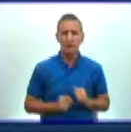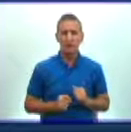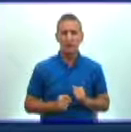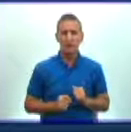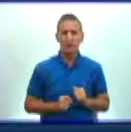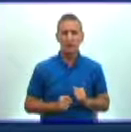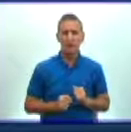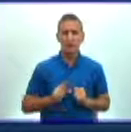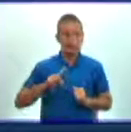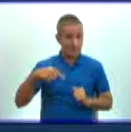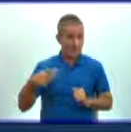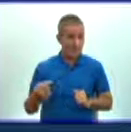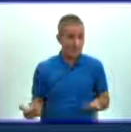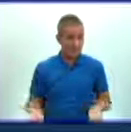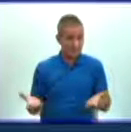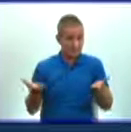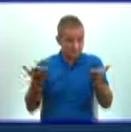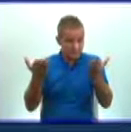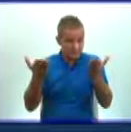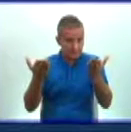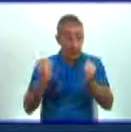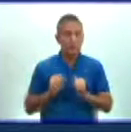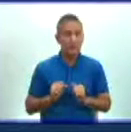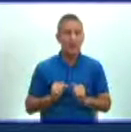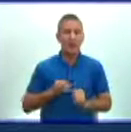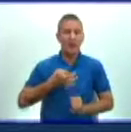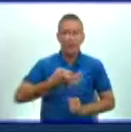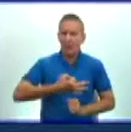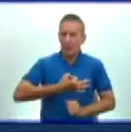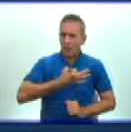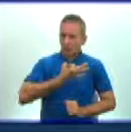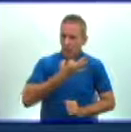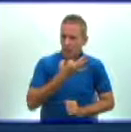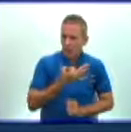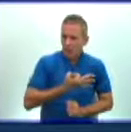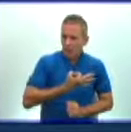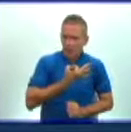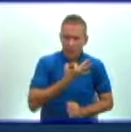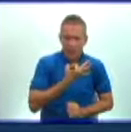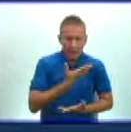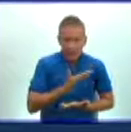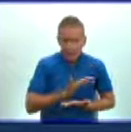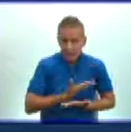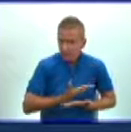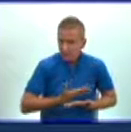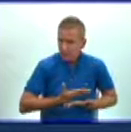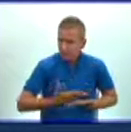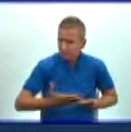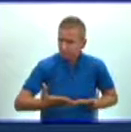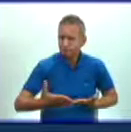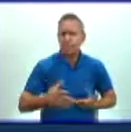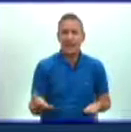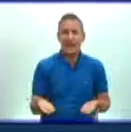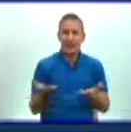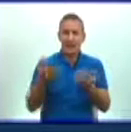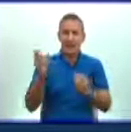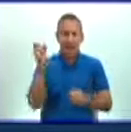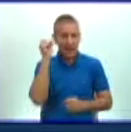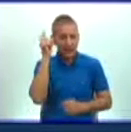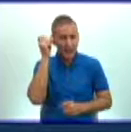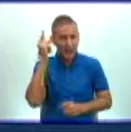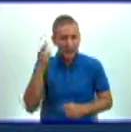Voy a mi desarrollo, yo voy a dar argumentos, yo voy a desarrollar esa idea que